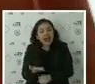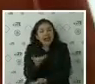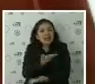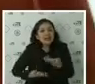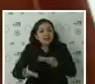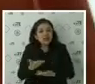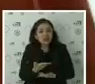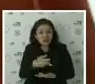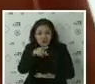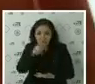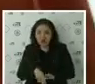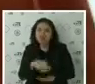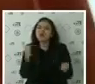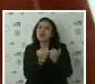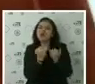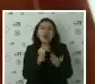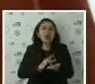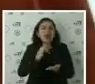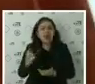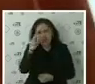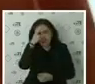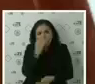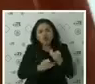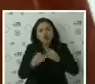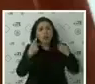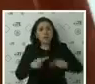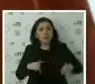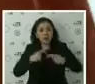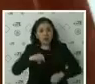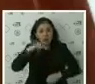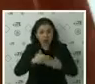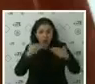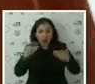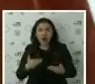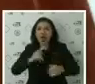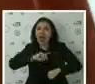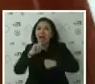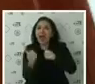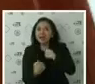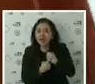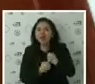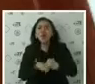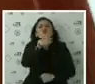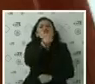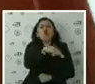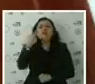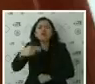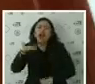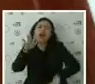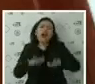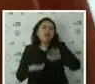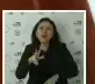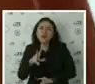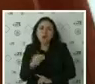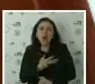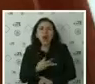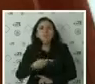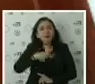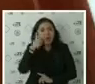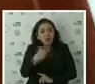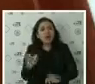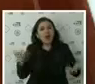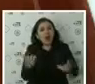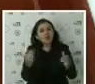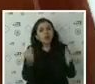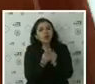duda. No puedo dejar de agradecer a todas y cada una de las personas que han estado atrás, sin un nombre propio a veces, pero que han sido parte de